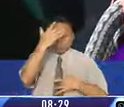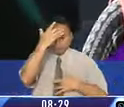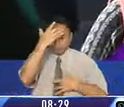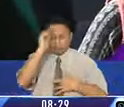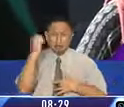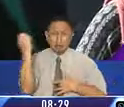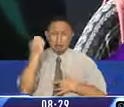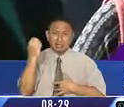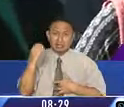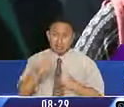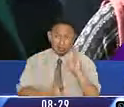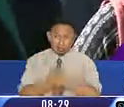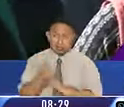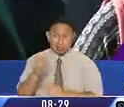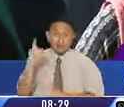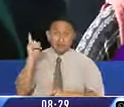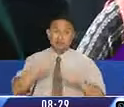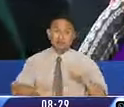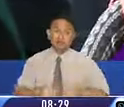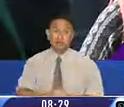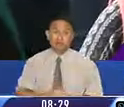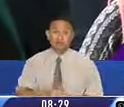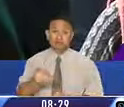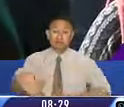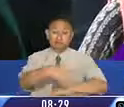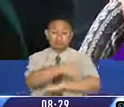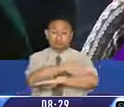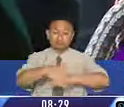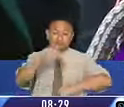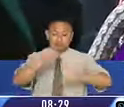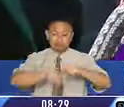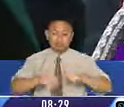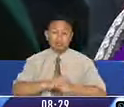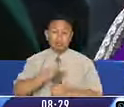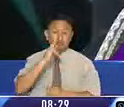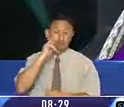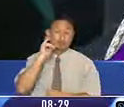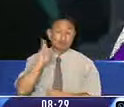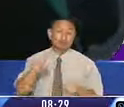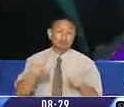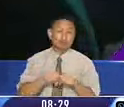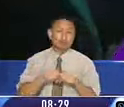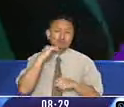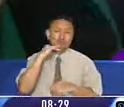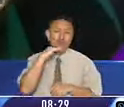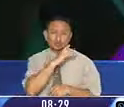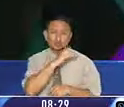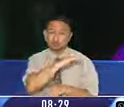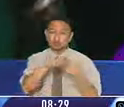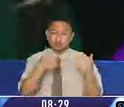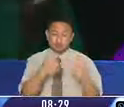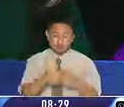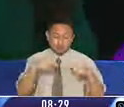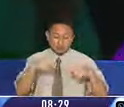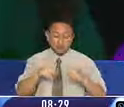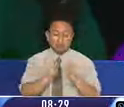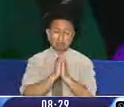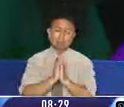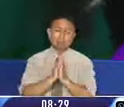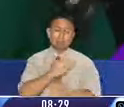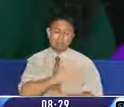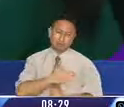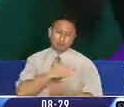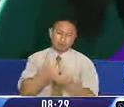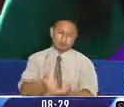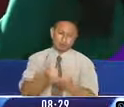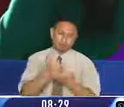emergencia, nada podemos salir. Esas calles son dañadas, los niños ensucian los zapatos, todo es englodado. Queremos que nos den oído en la parte